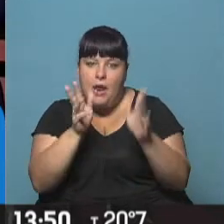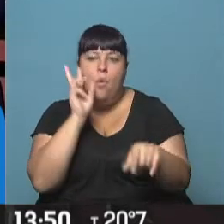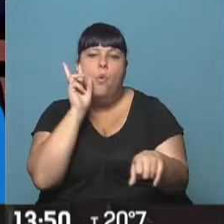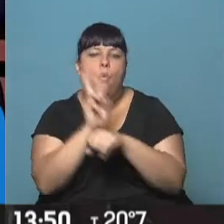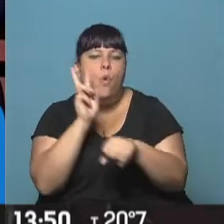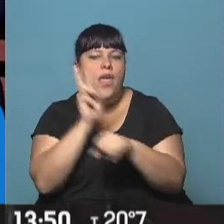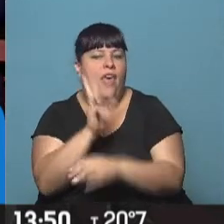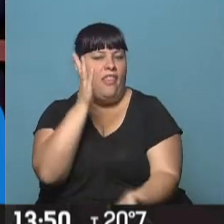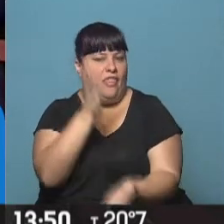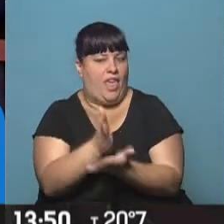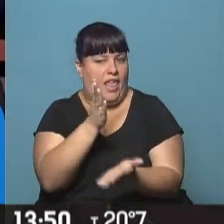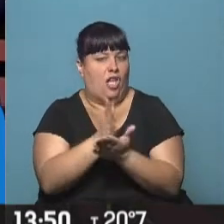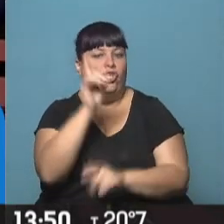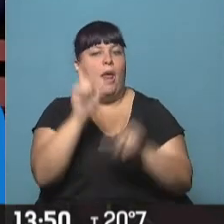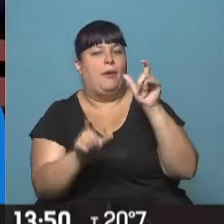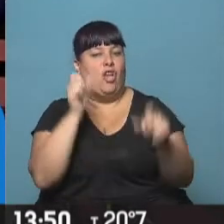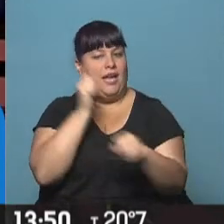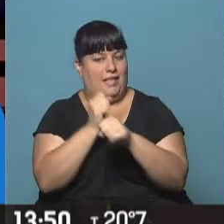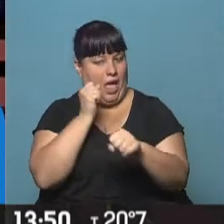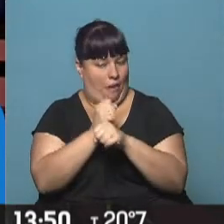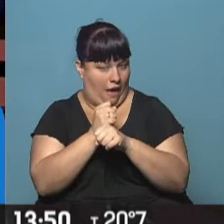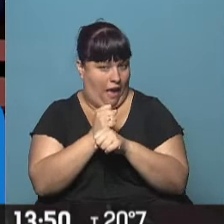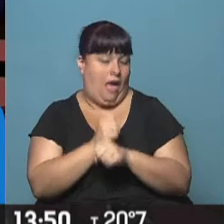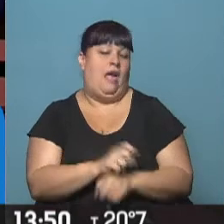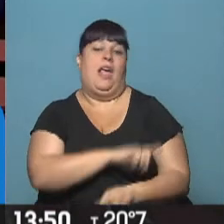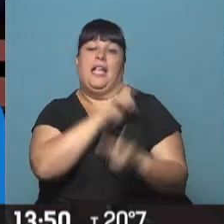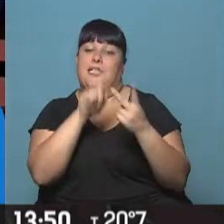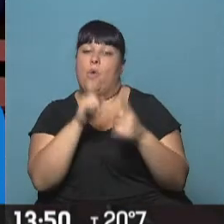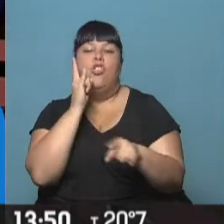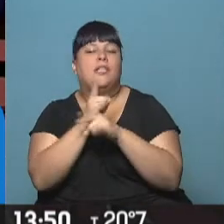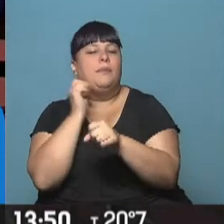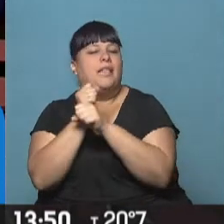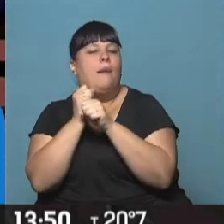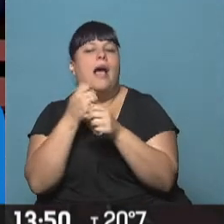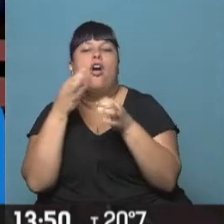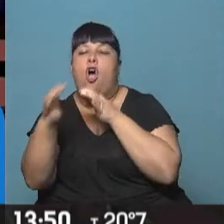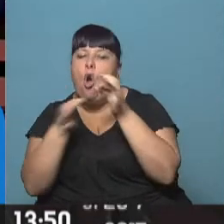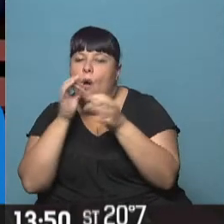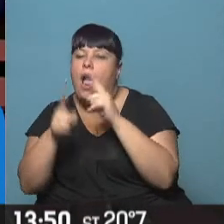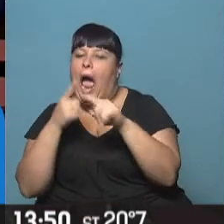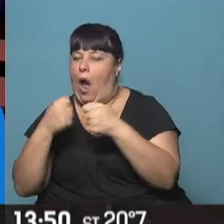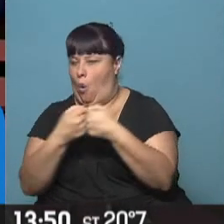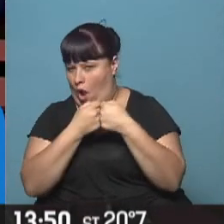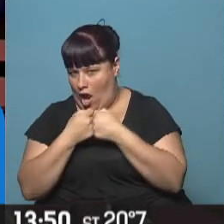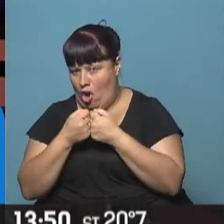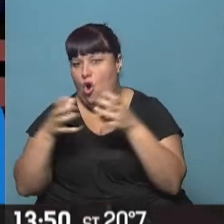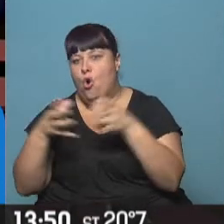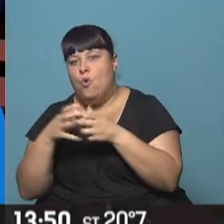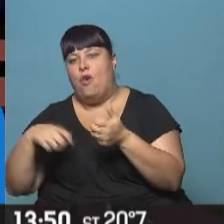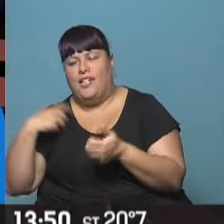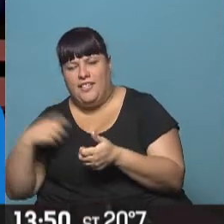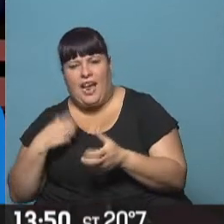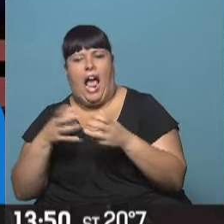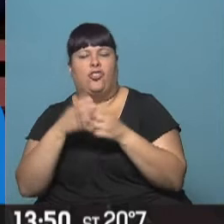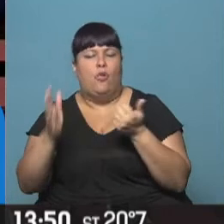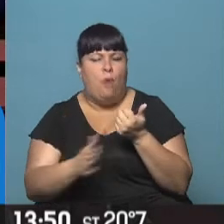cuidado y en el derecho de los derechos de los trabajadores. Segundo, siempre trabajar a partir del diálogo y el consenso con el movimiento sindical, el